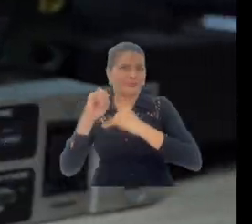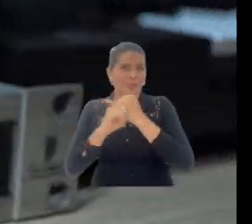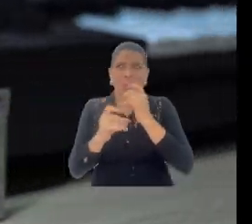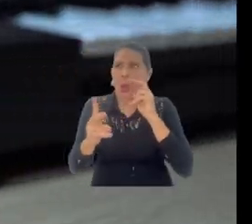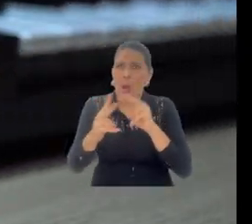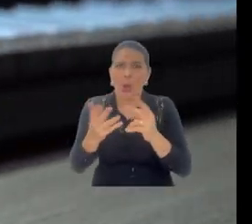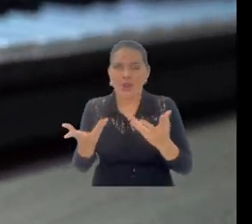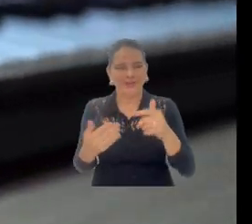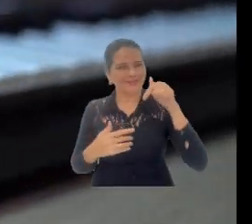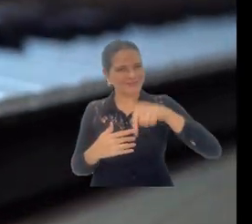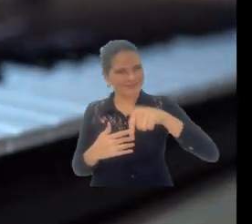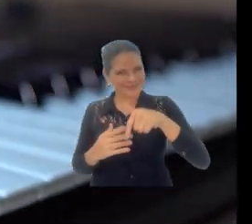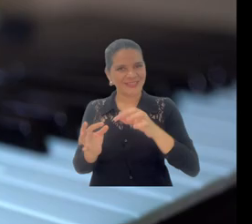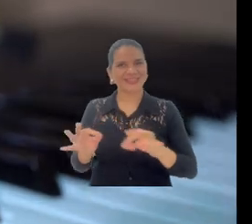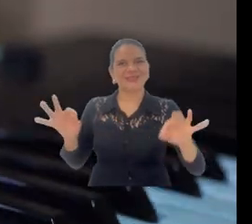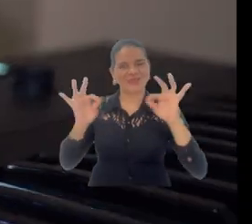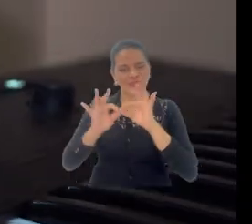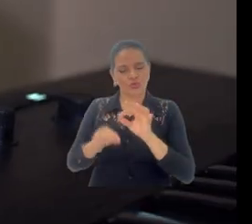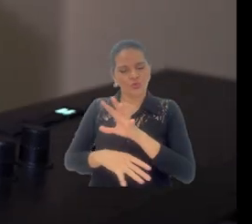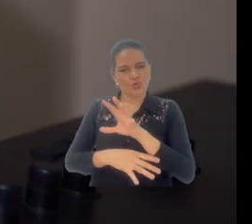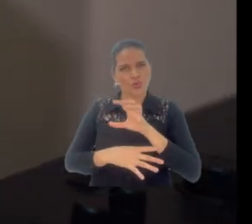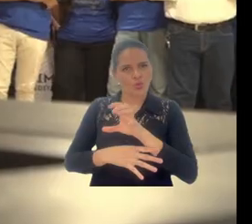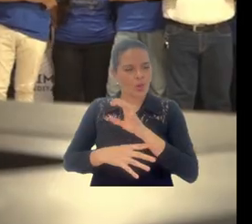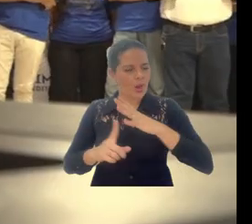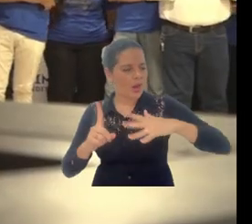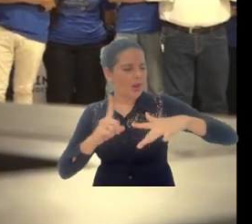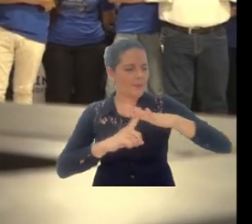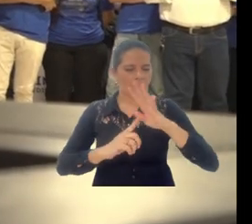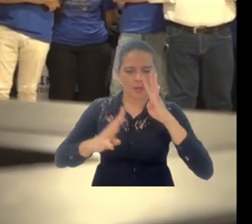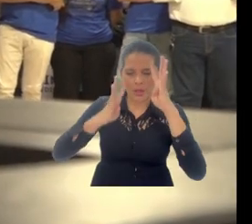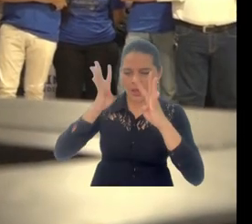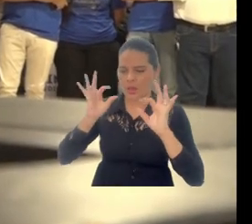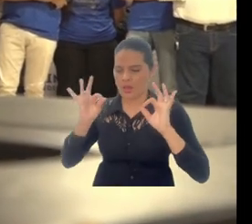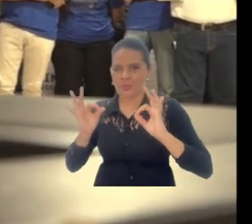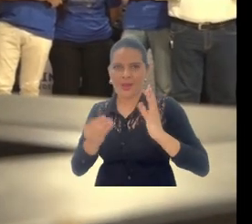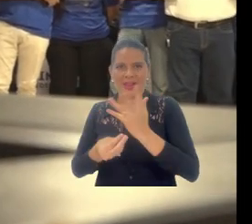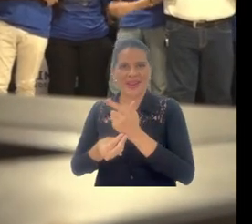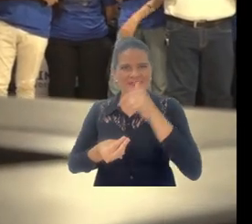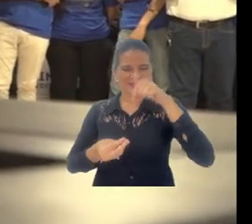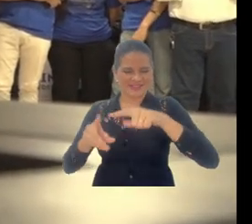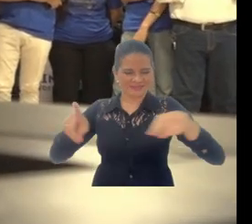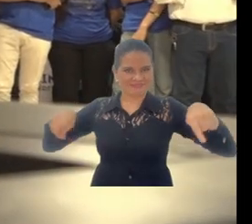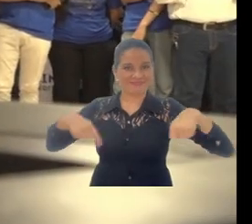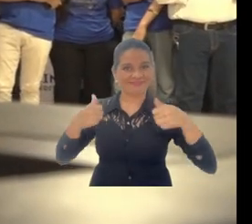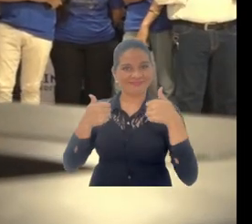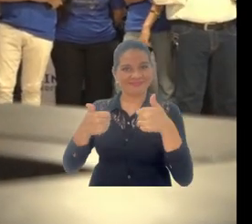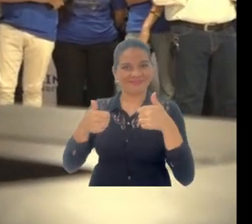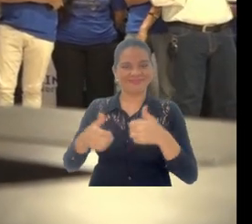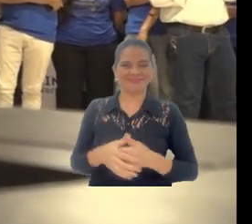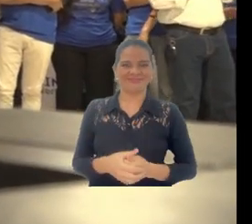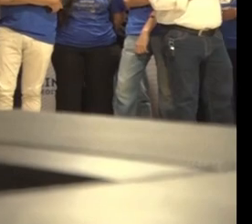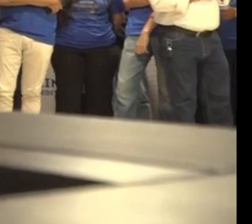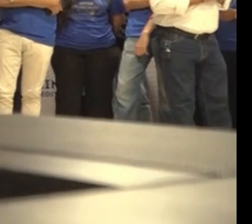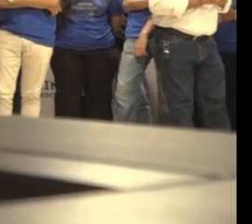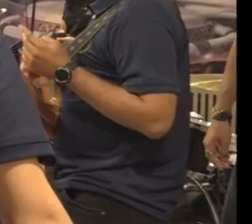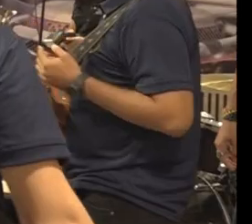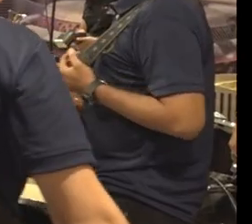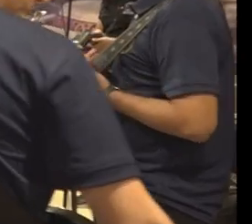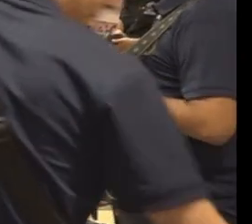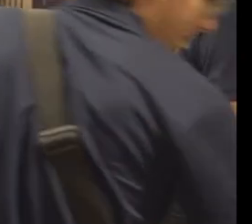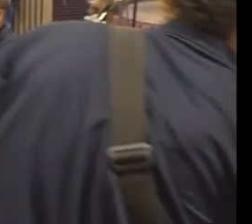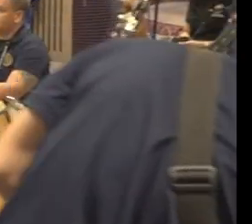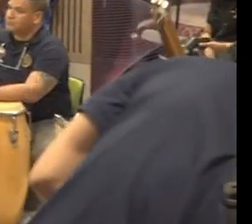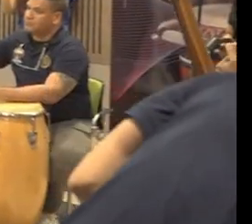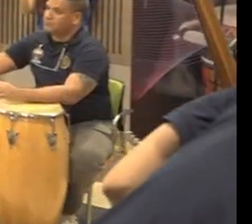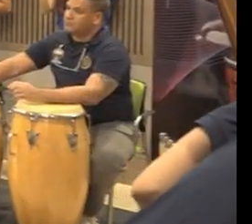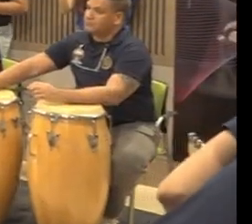grabadas. Entonces, la única manera de lograrlo es con un ambiente creativo como el que nos está entregando la universidad.